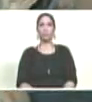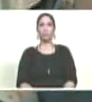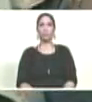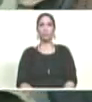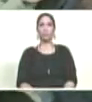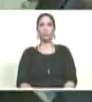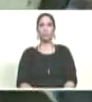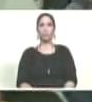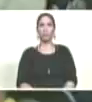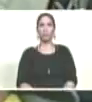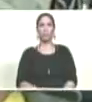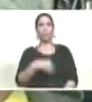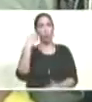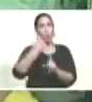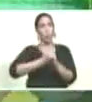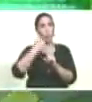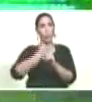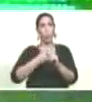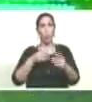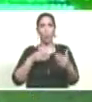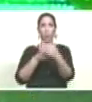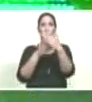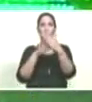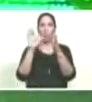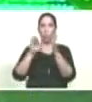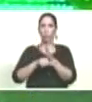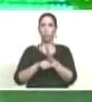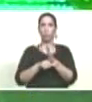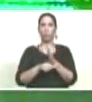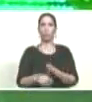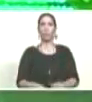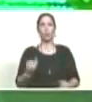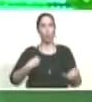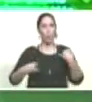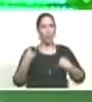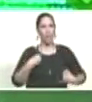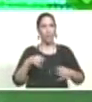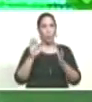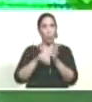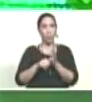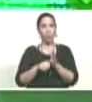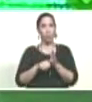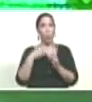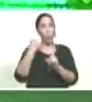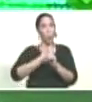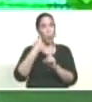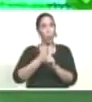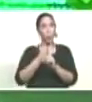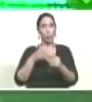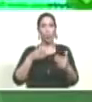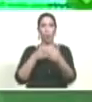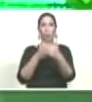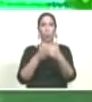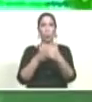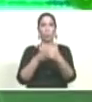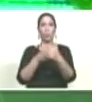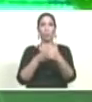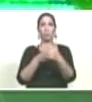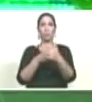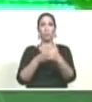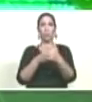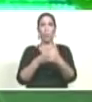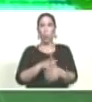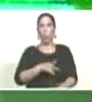Pero la lucha contra la corrupción, la indolencia y los corruptos es una lucha contra un monstruo de mil cabezas, he dicho